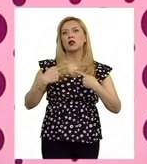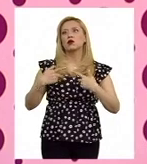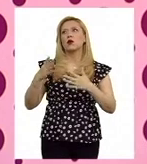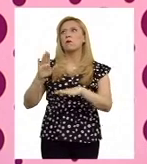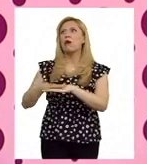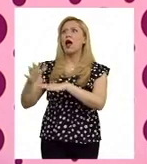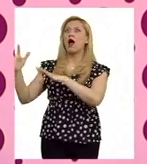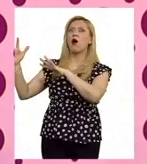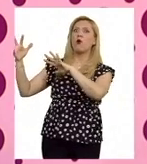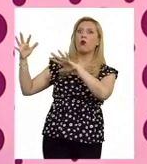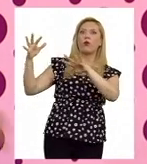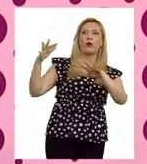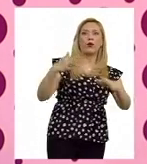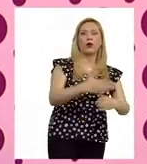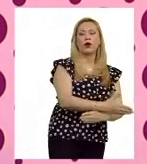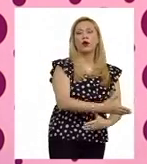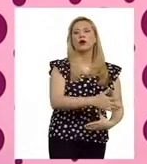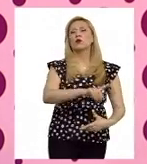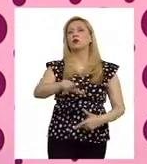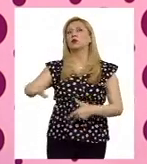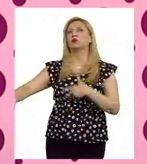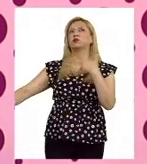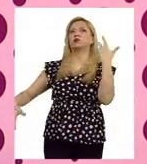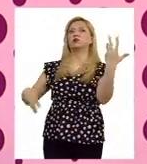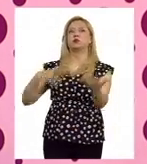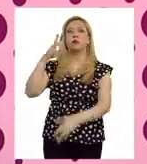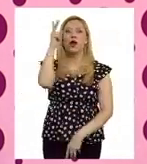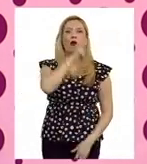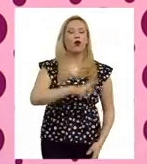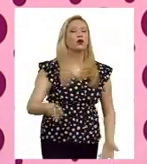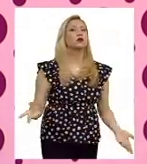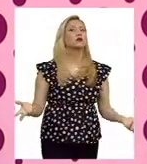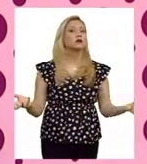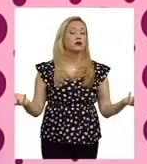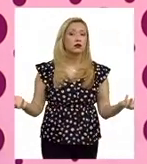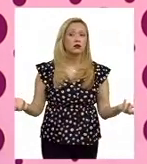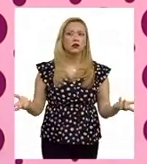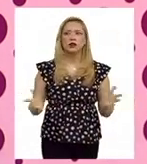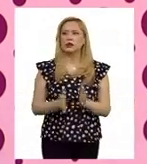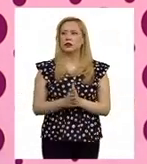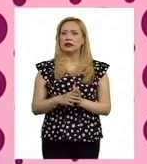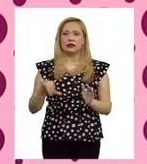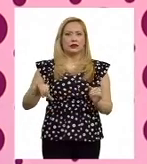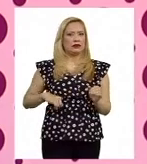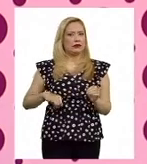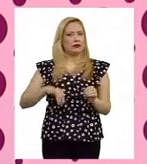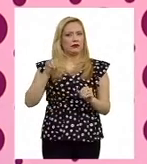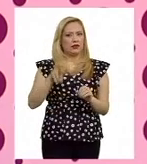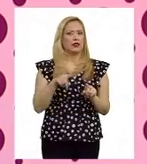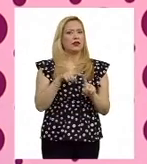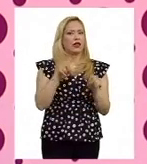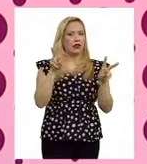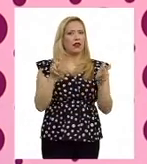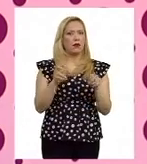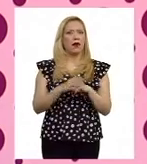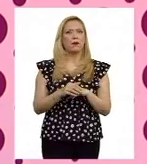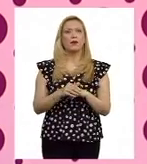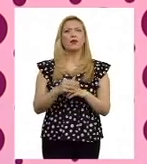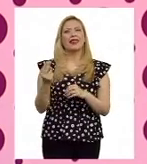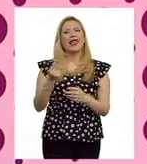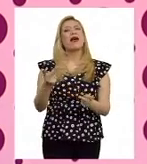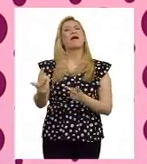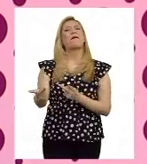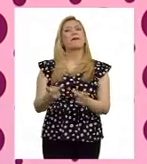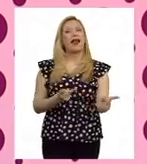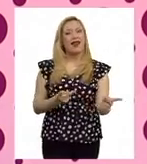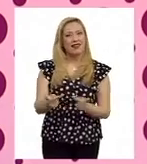otras regiones y el impacto ambiental que eso pueda tener? Claro, tocas un punto muy interesante, justamente la planeación, y es